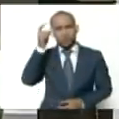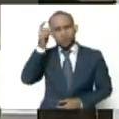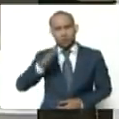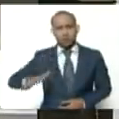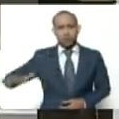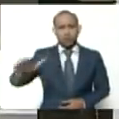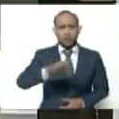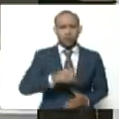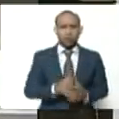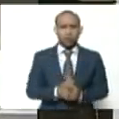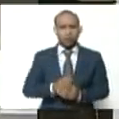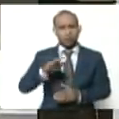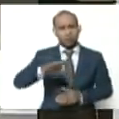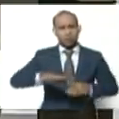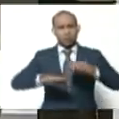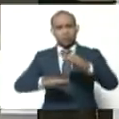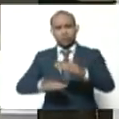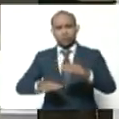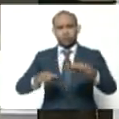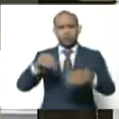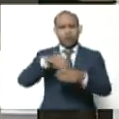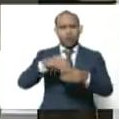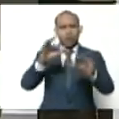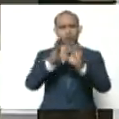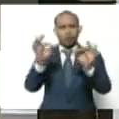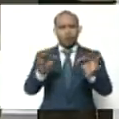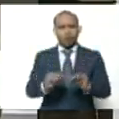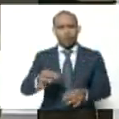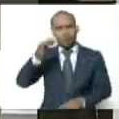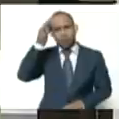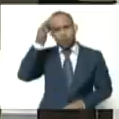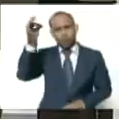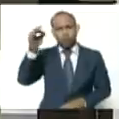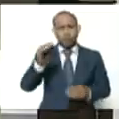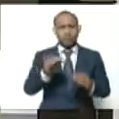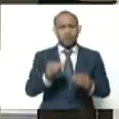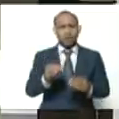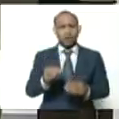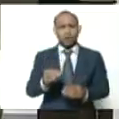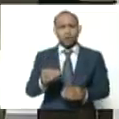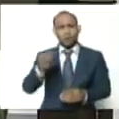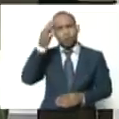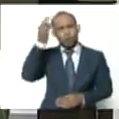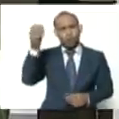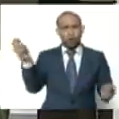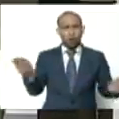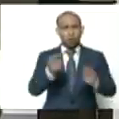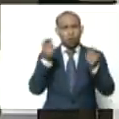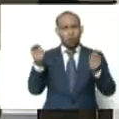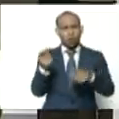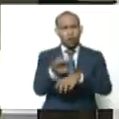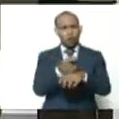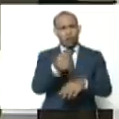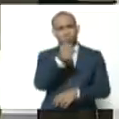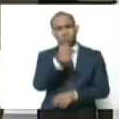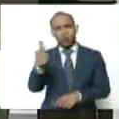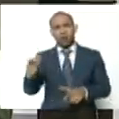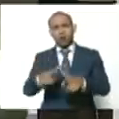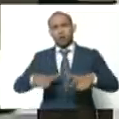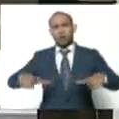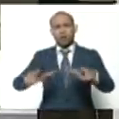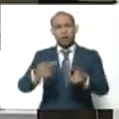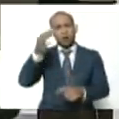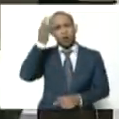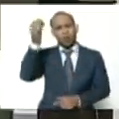pueblo. Avancemos a la conformación de los consejos populares de gobierno de cada área. Consejo popular